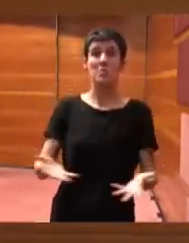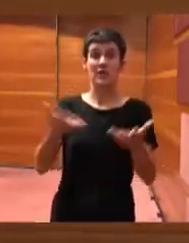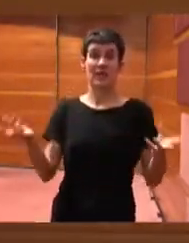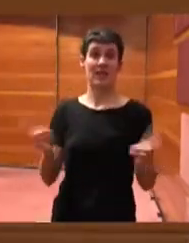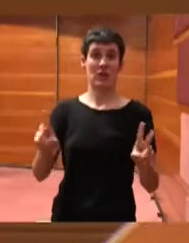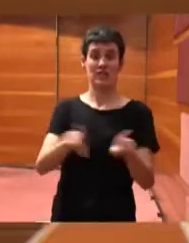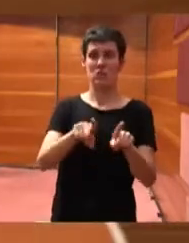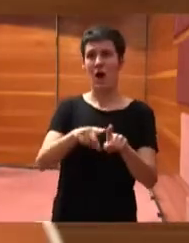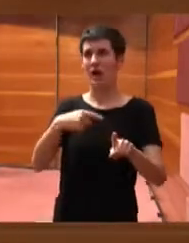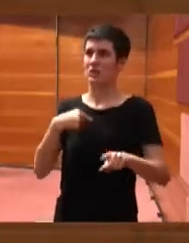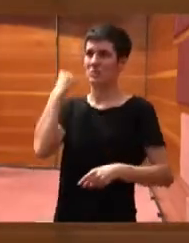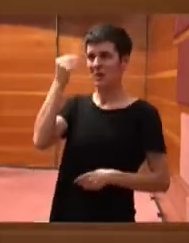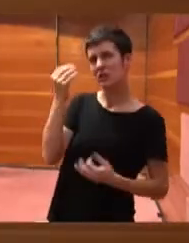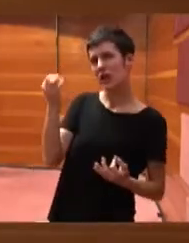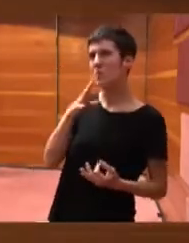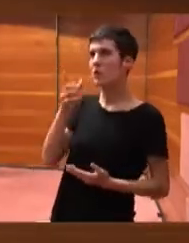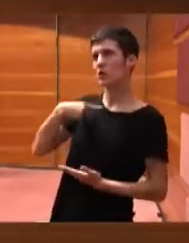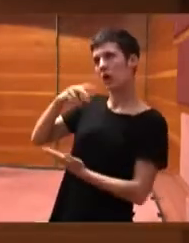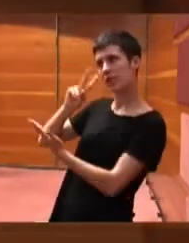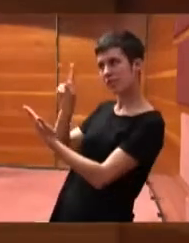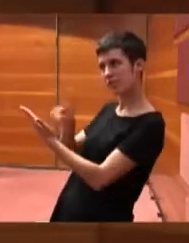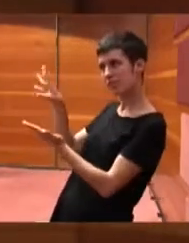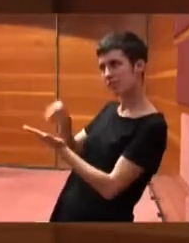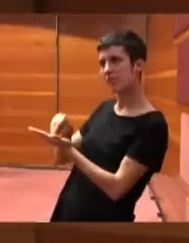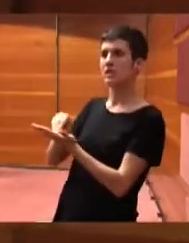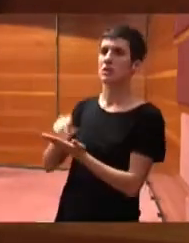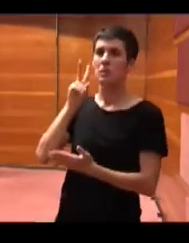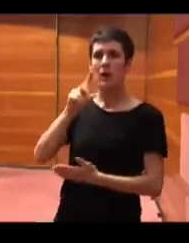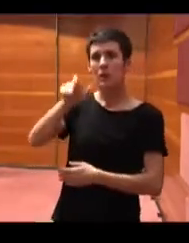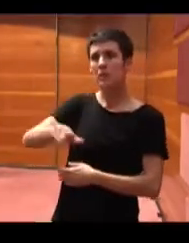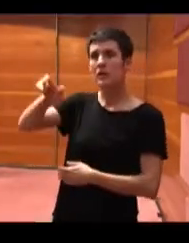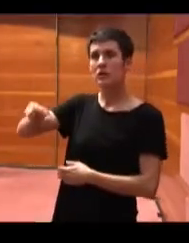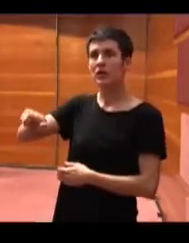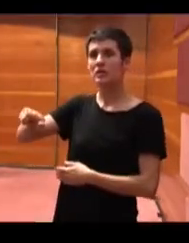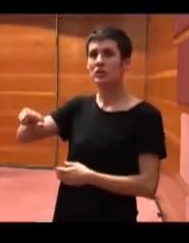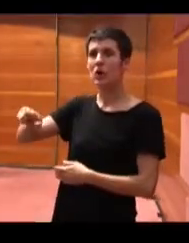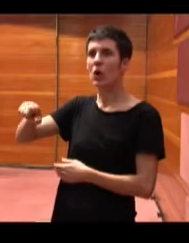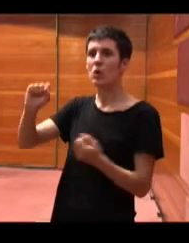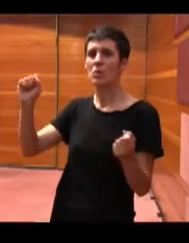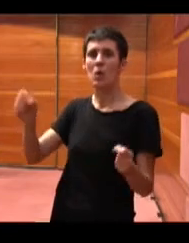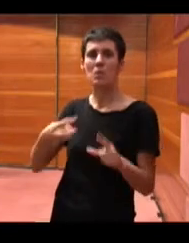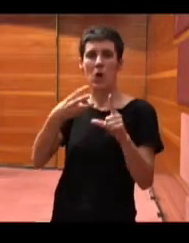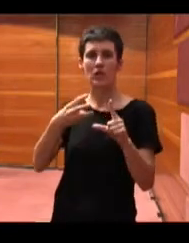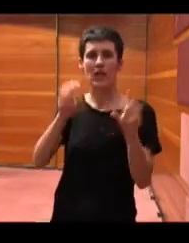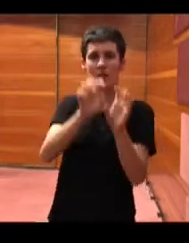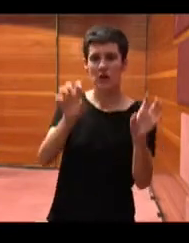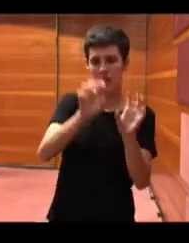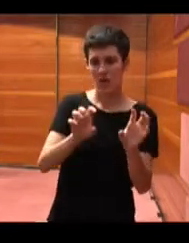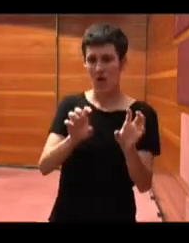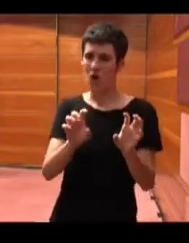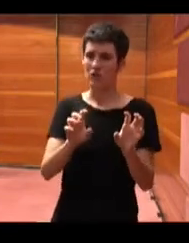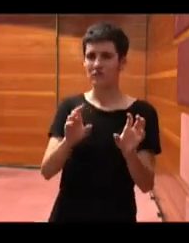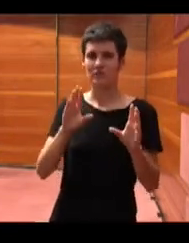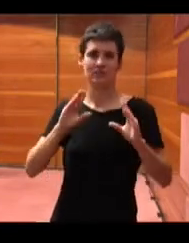que, porque he leído y hay mucha, veo que la gente consume muchos blogs de decoración, que los muebles y tal que gustan mucho, que